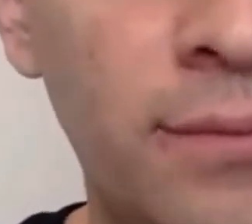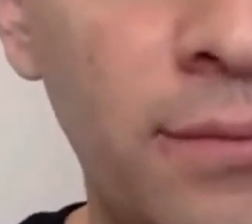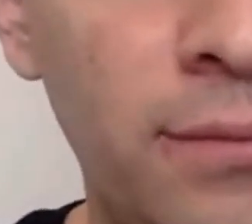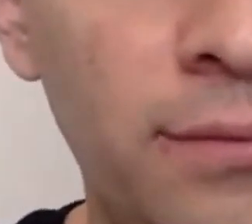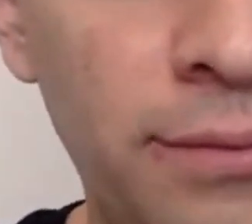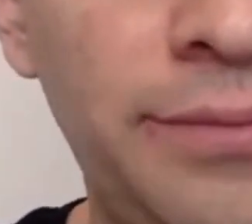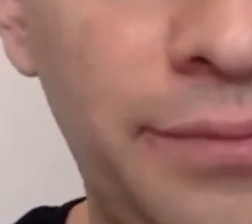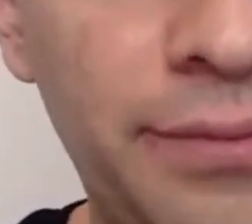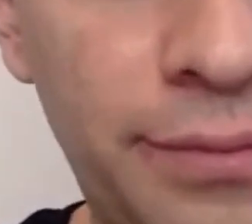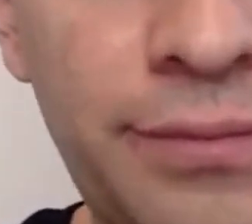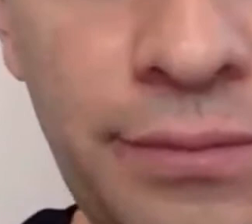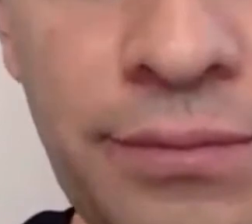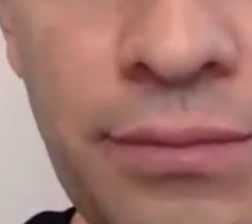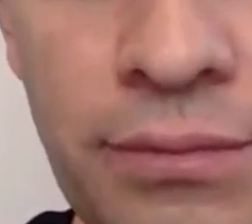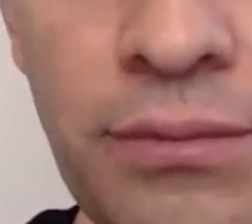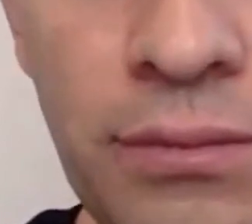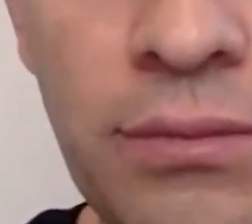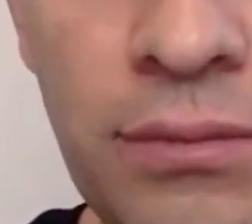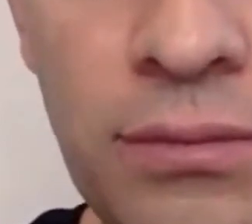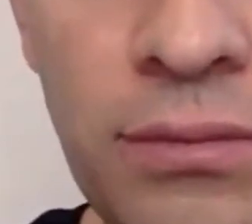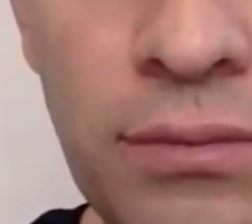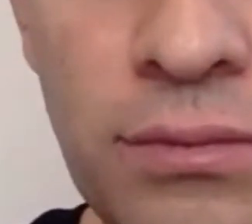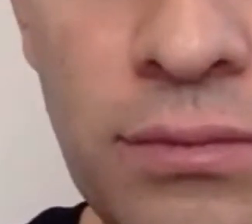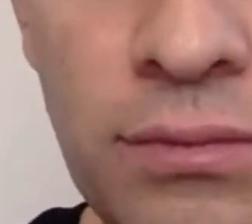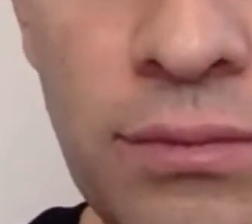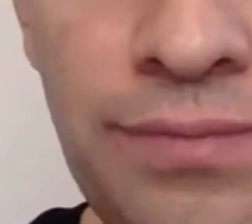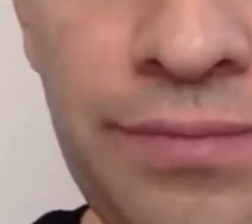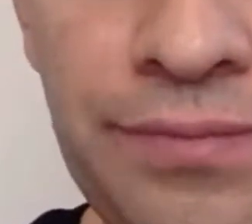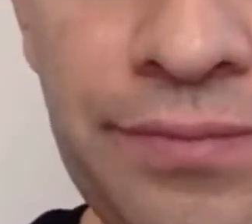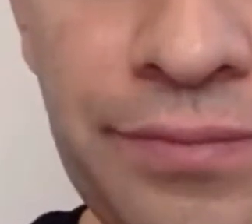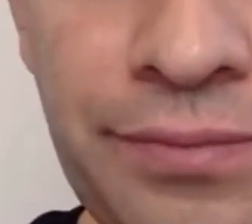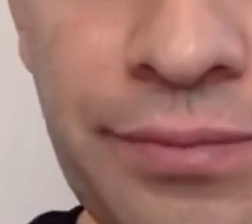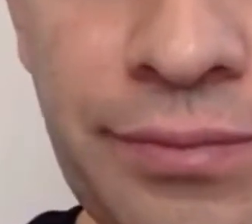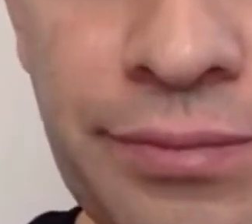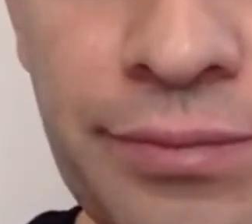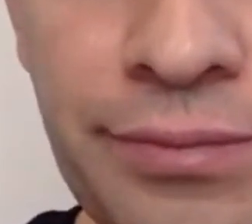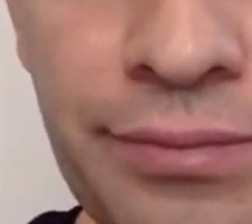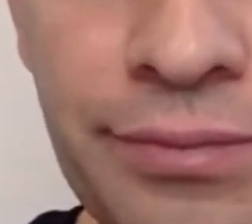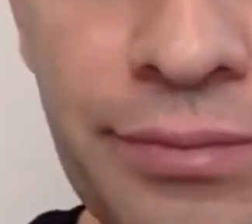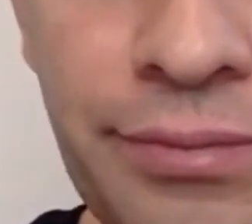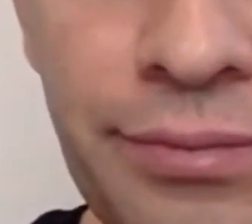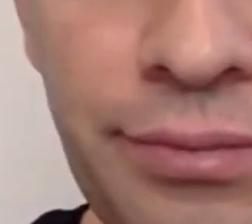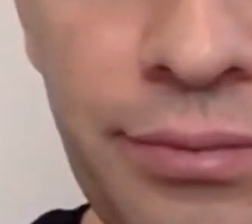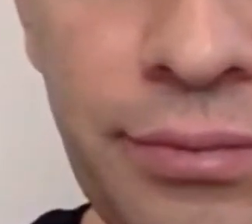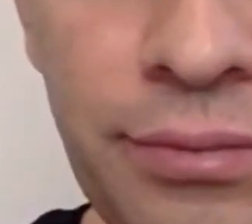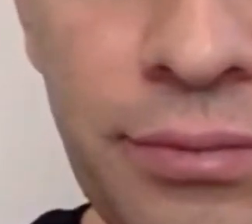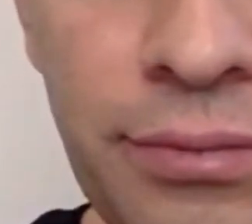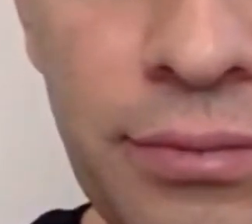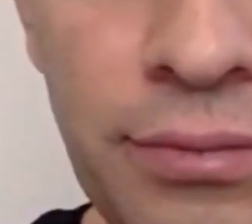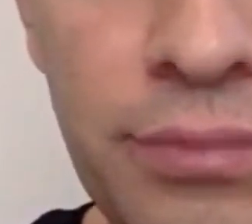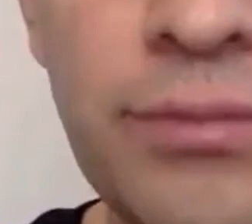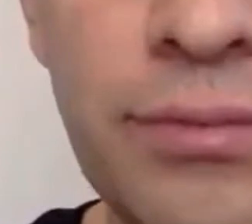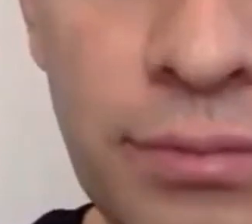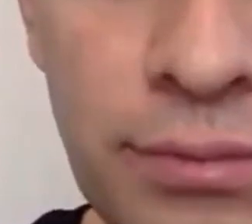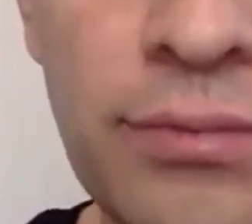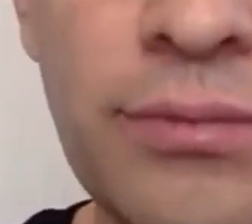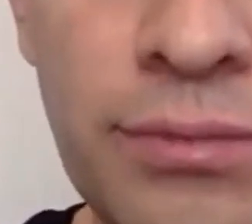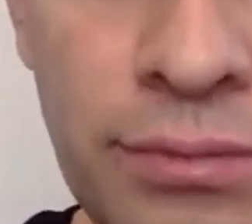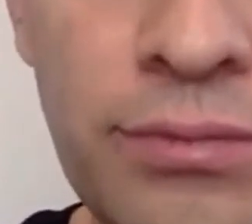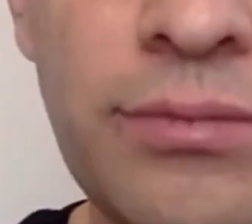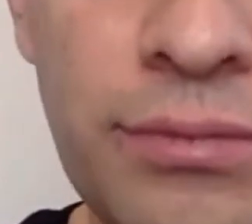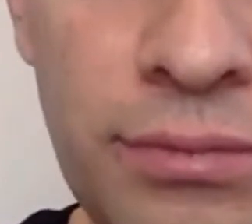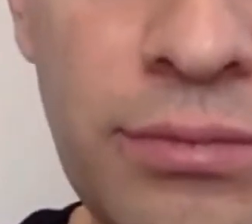digamos, lo indispensable, sobre todo cuando estamos haciendo trabajos para secundaria, actividades para secundaria y